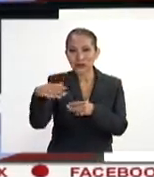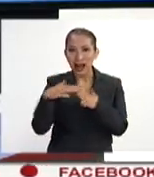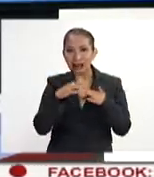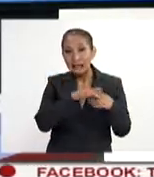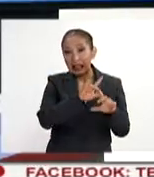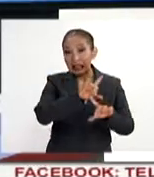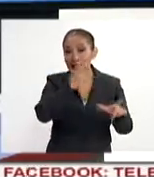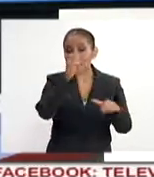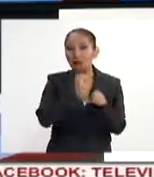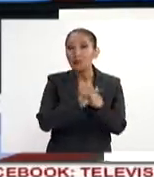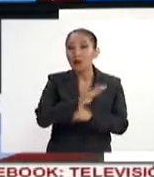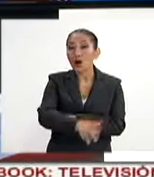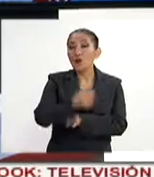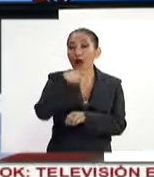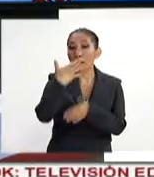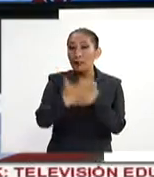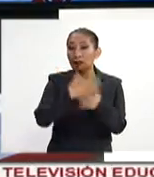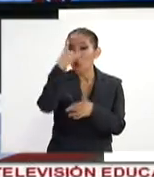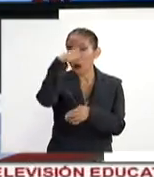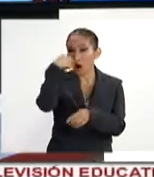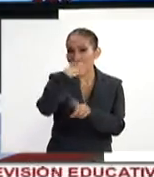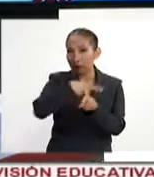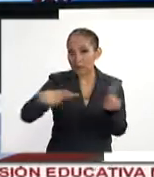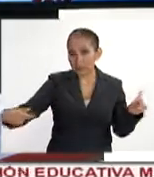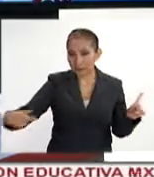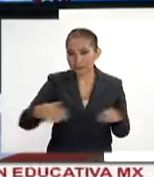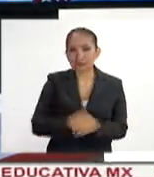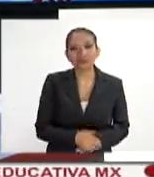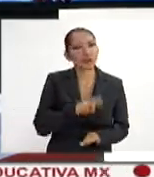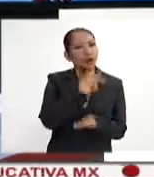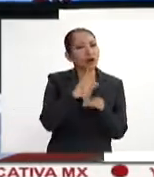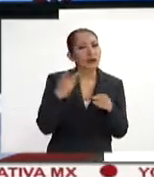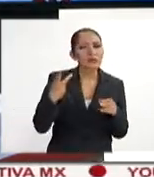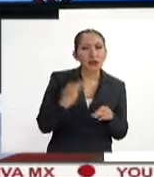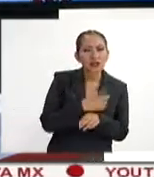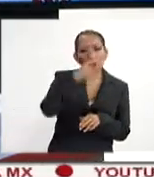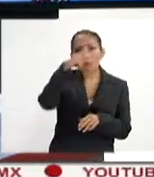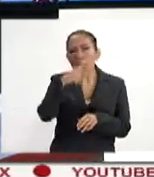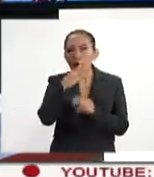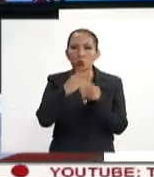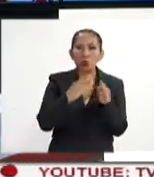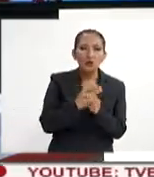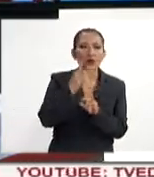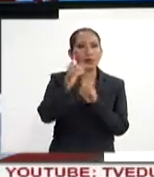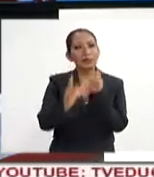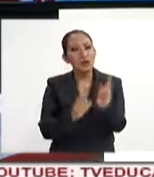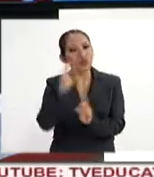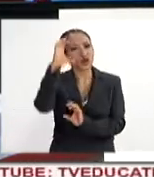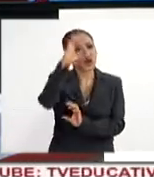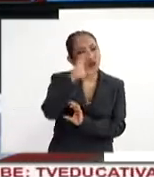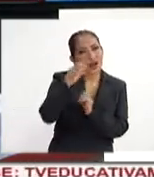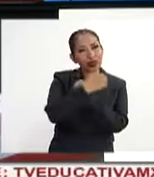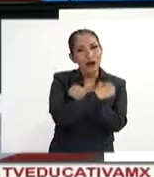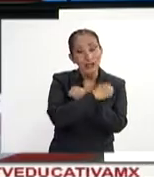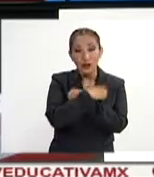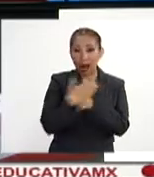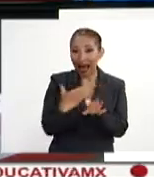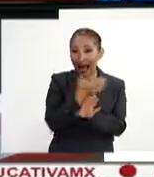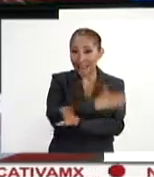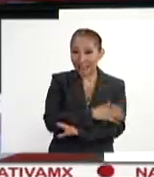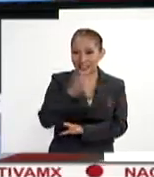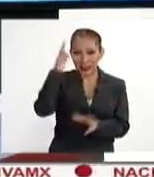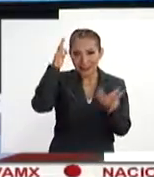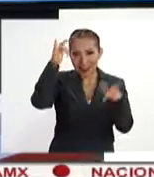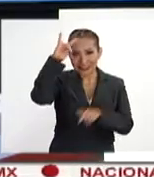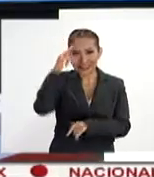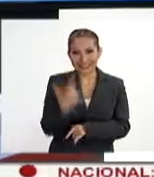Estamos listos para informarles durante la próxima hora y media con todos los sucesos de México, el mundo, los deportes, la cultura, la educación. Antes, saludo con